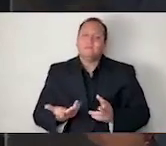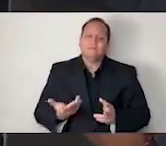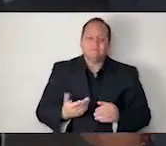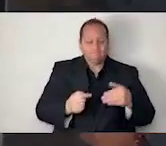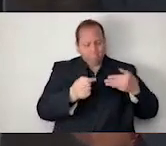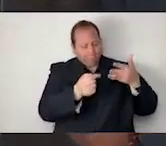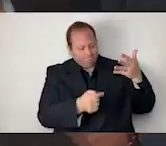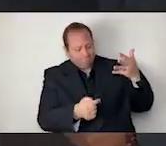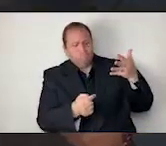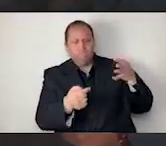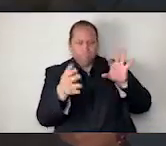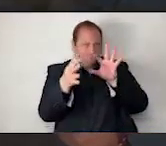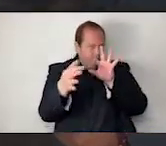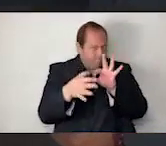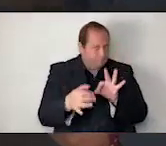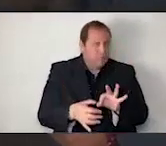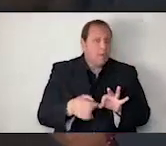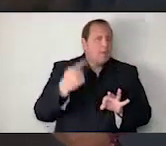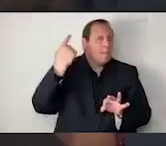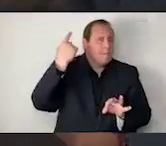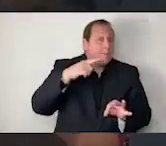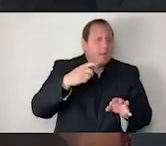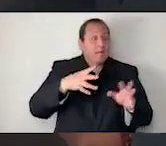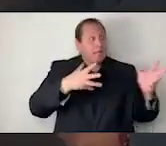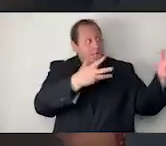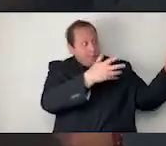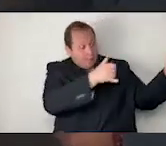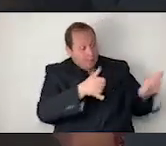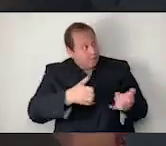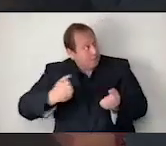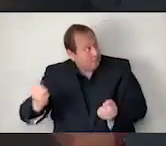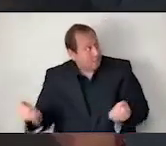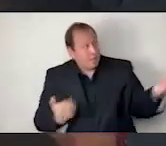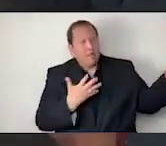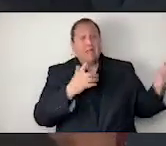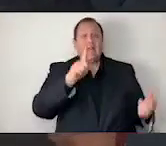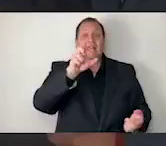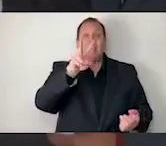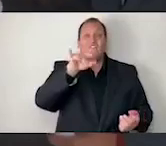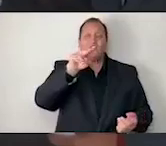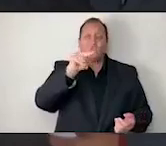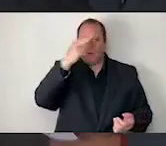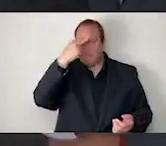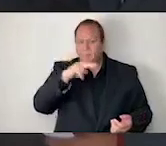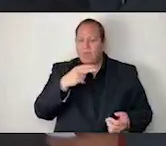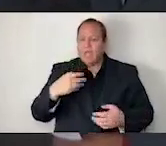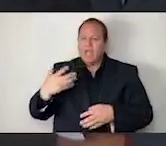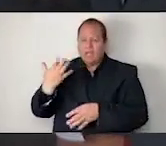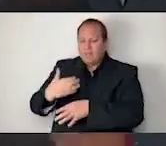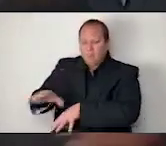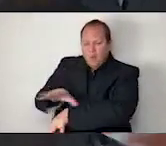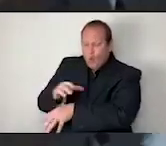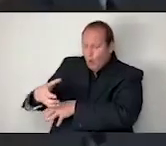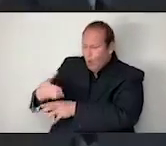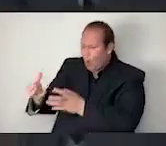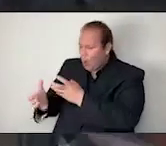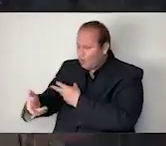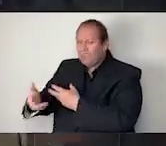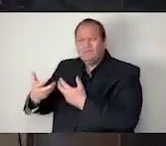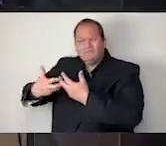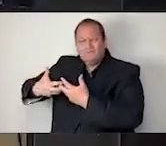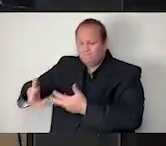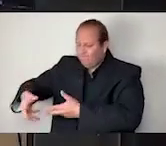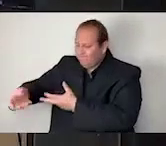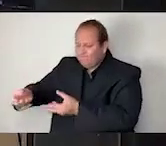para exportación y levitón de mexico fabrican ensambles de artículos eléctricos y electromecánicos no pudieron acreditar